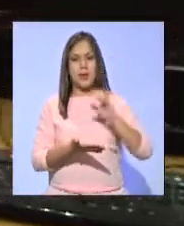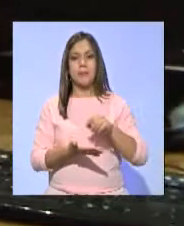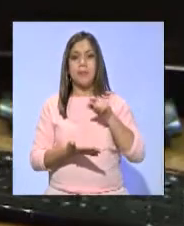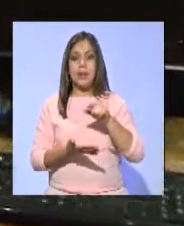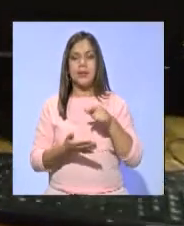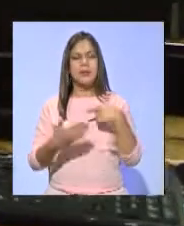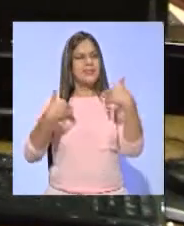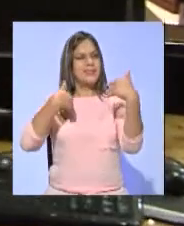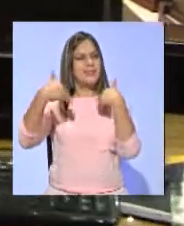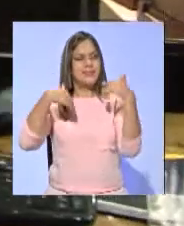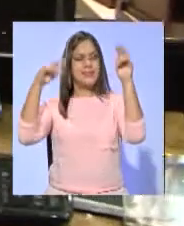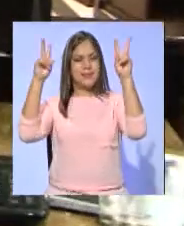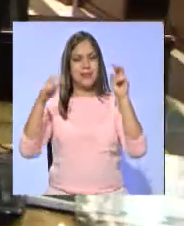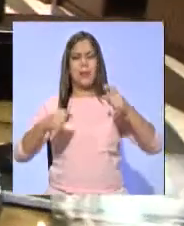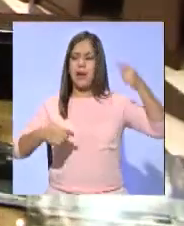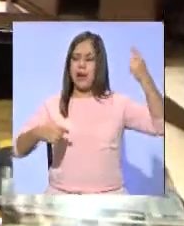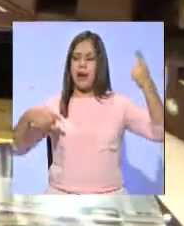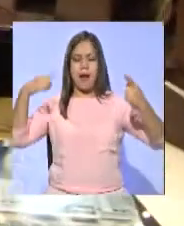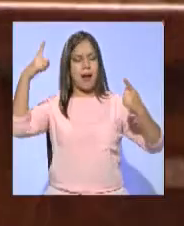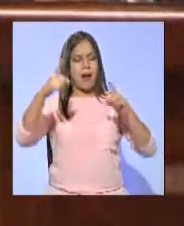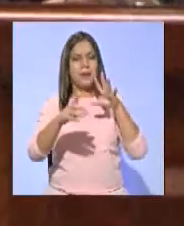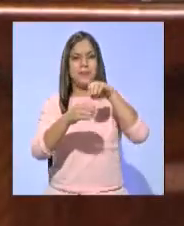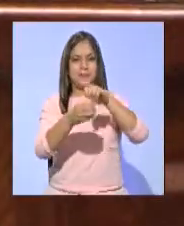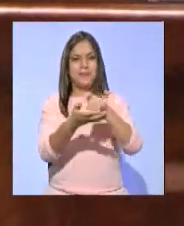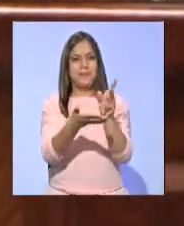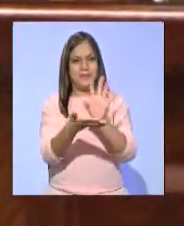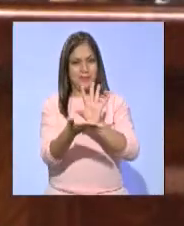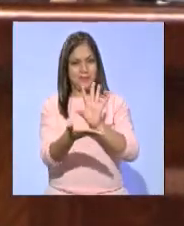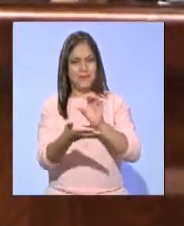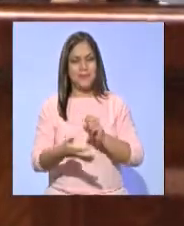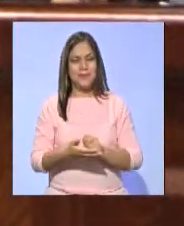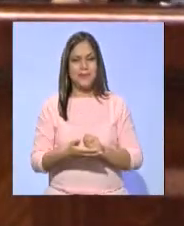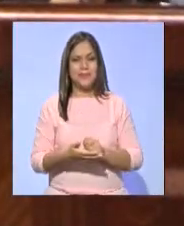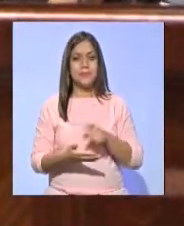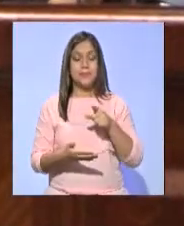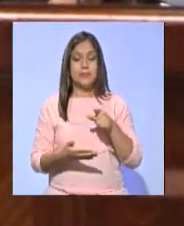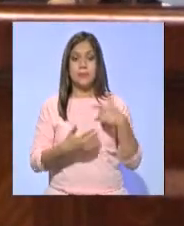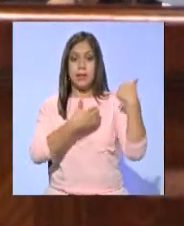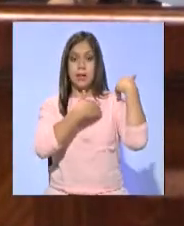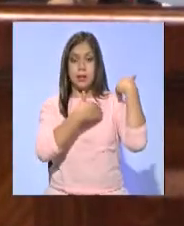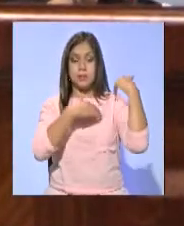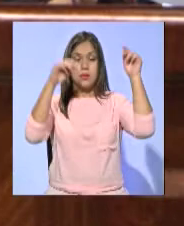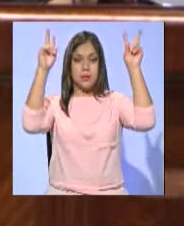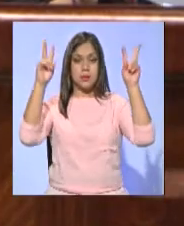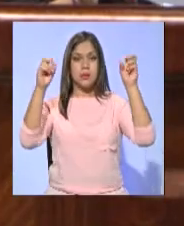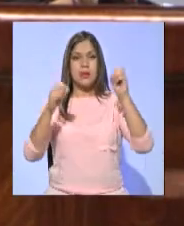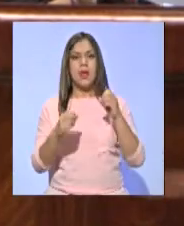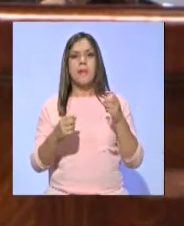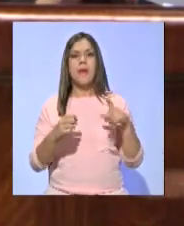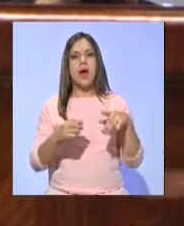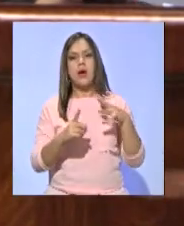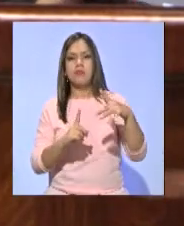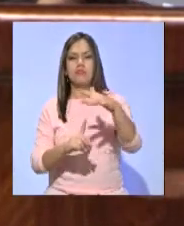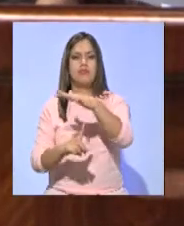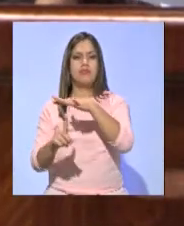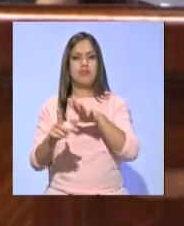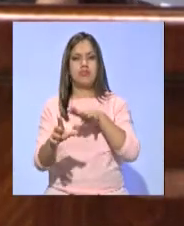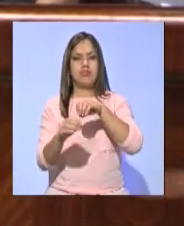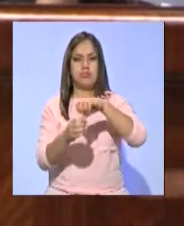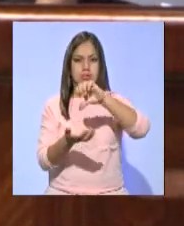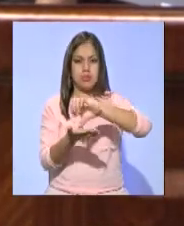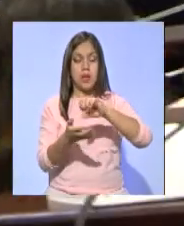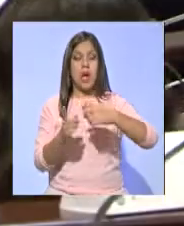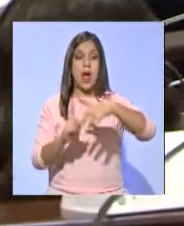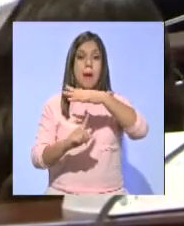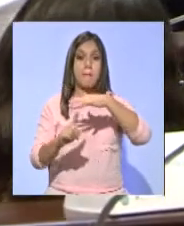debate legislativo en el pleno de la Asamblea Nacional. El manejo responsable de la fauna y arbolado urbano en el Código del